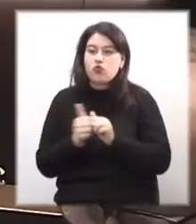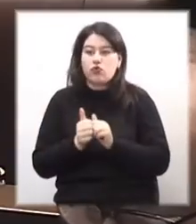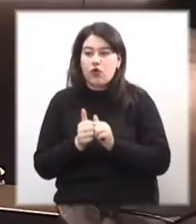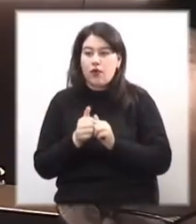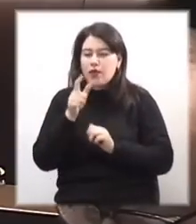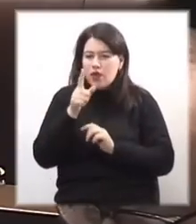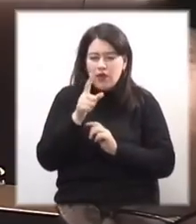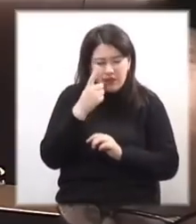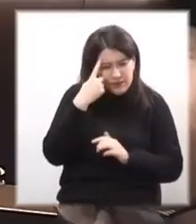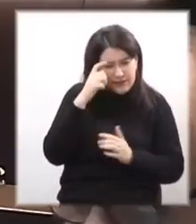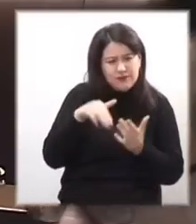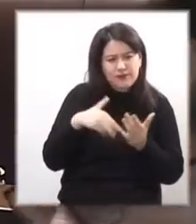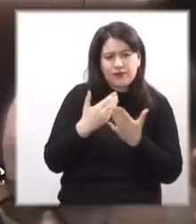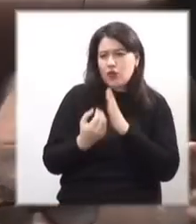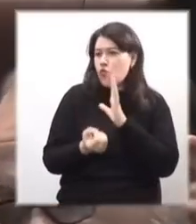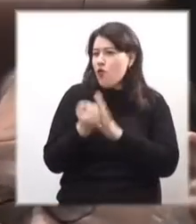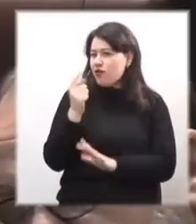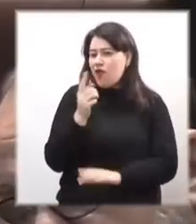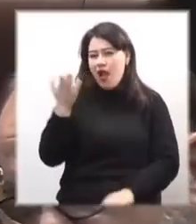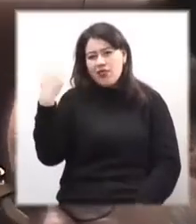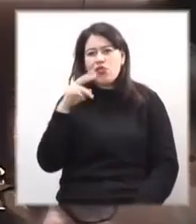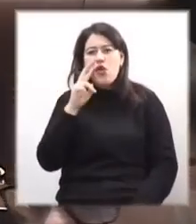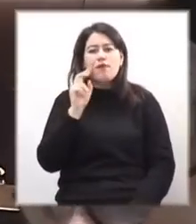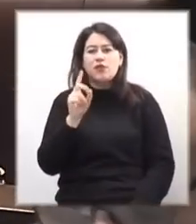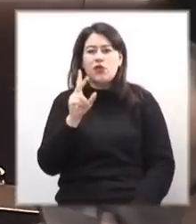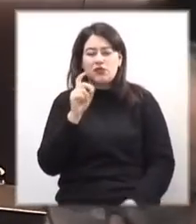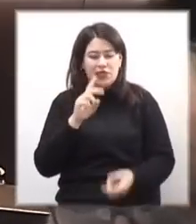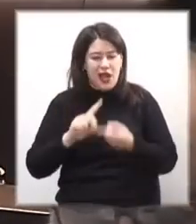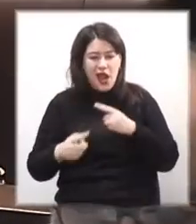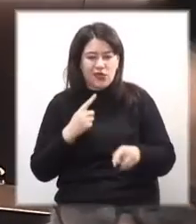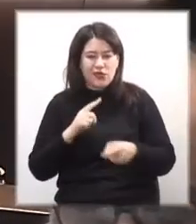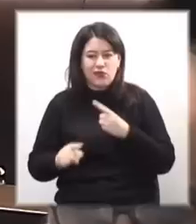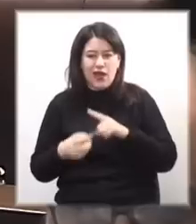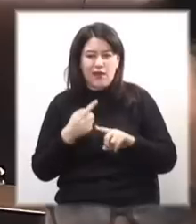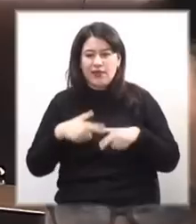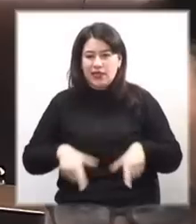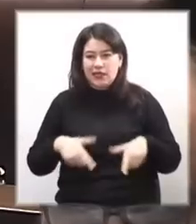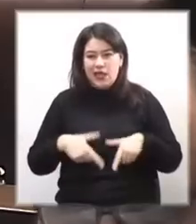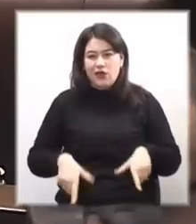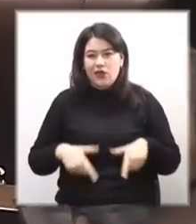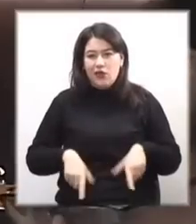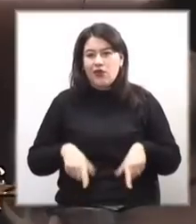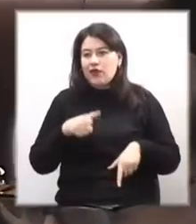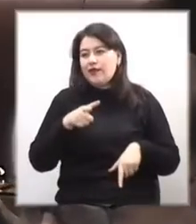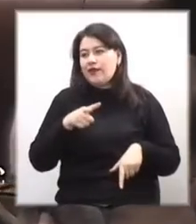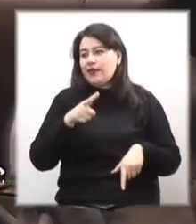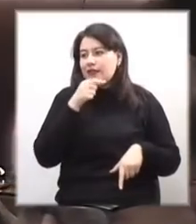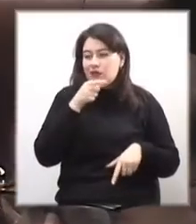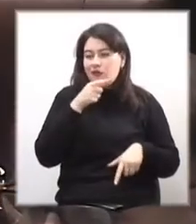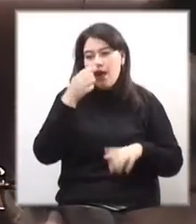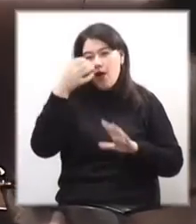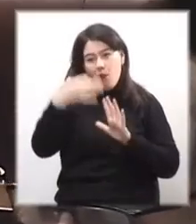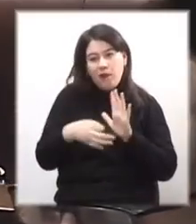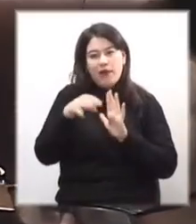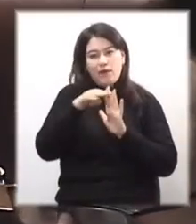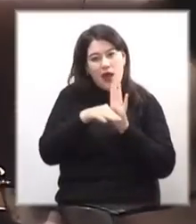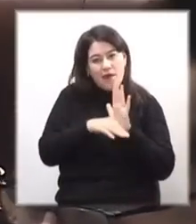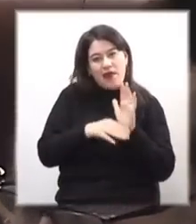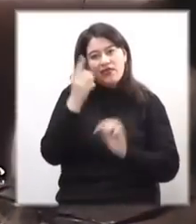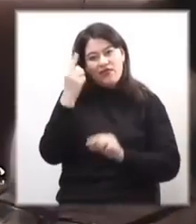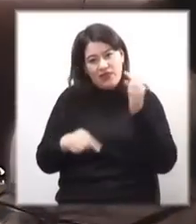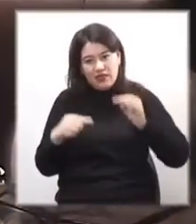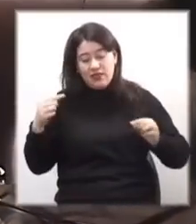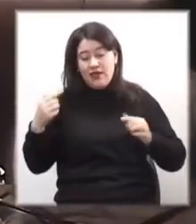es reciente. Desde el 2012 el BID articula con el Ministerio del Interior la aplicación de diferentes programas. A fines del